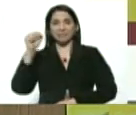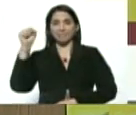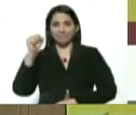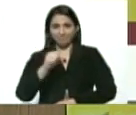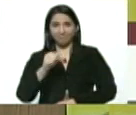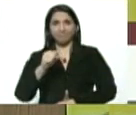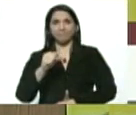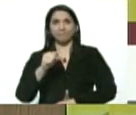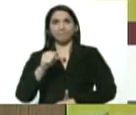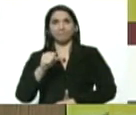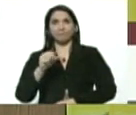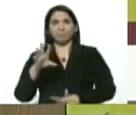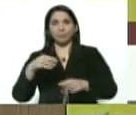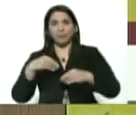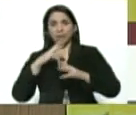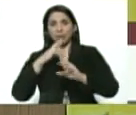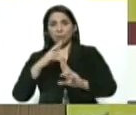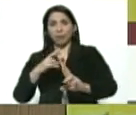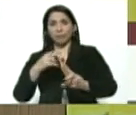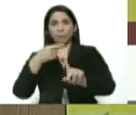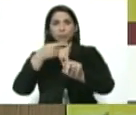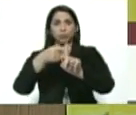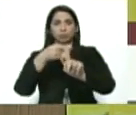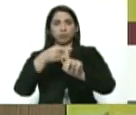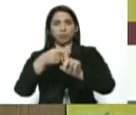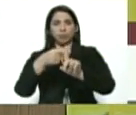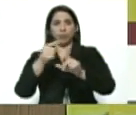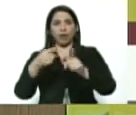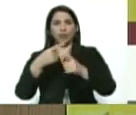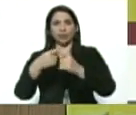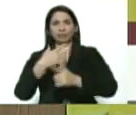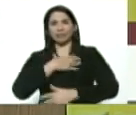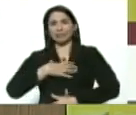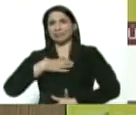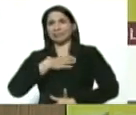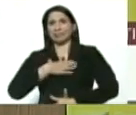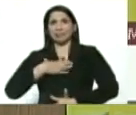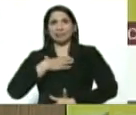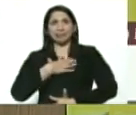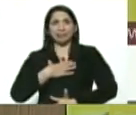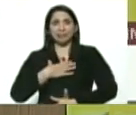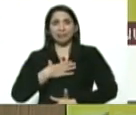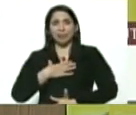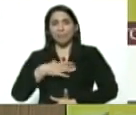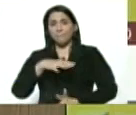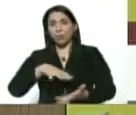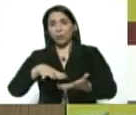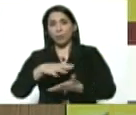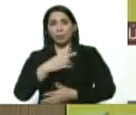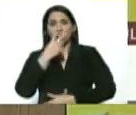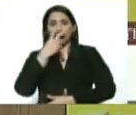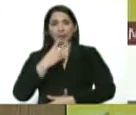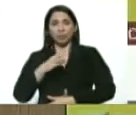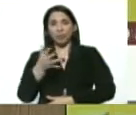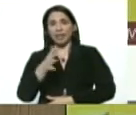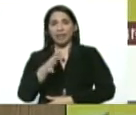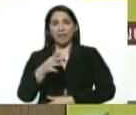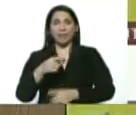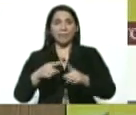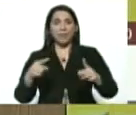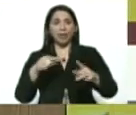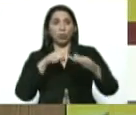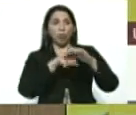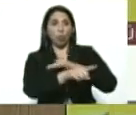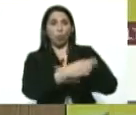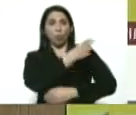tomado el pesar medio positivo pero presentó síntomas de insuficiencia respiratoria leve pero durante su hospitalización